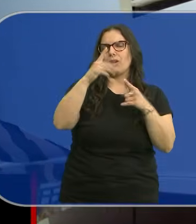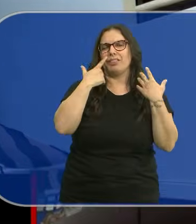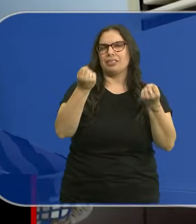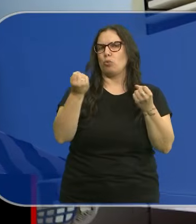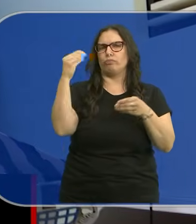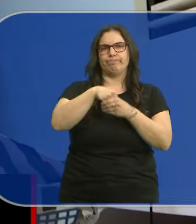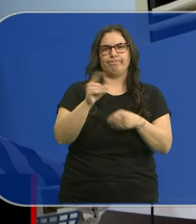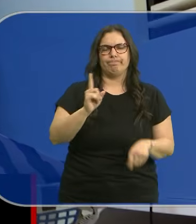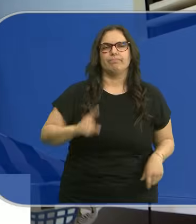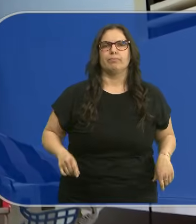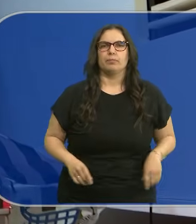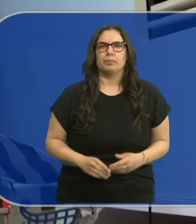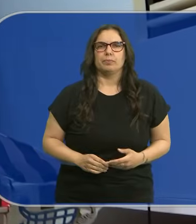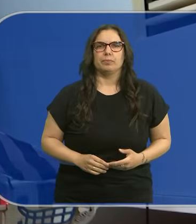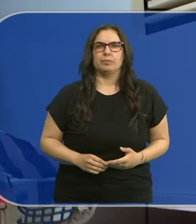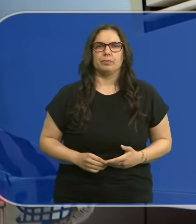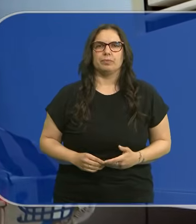Salud.